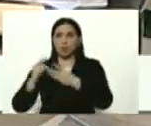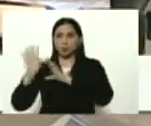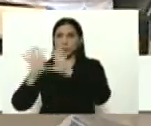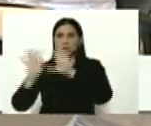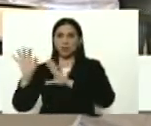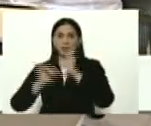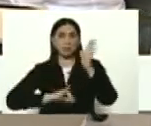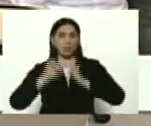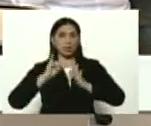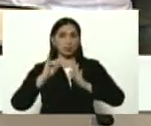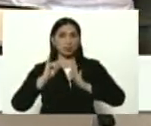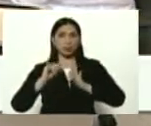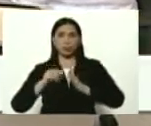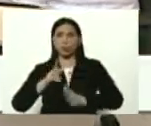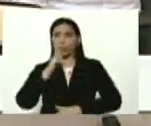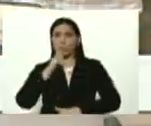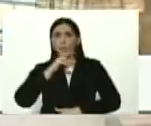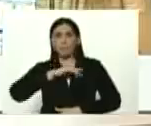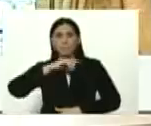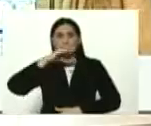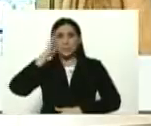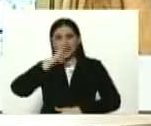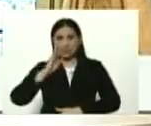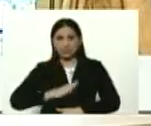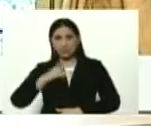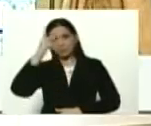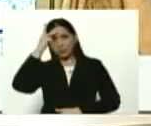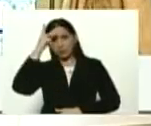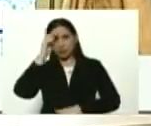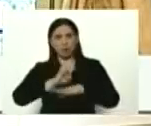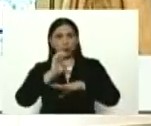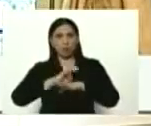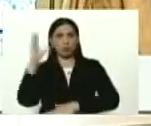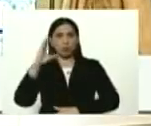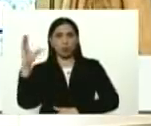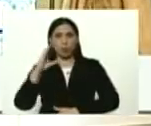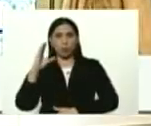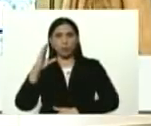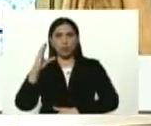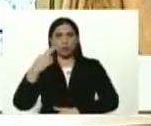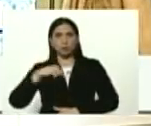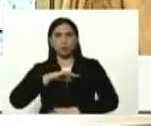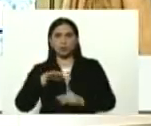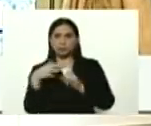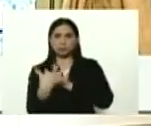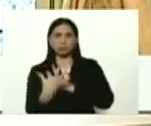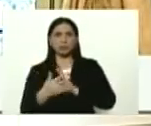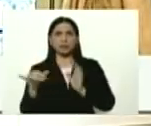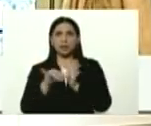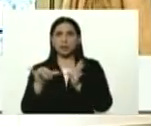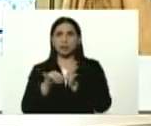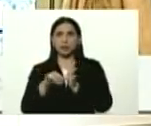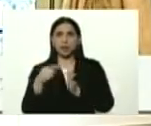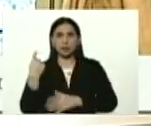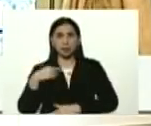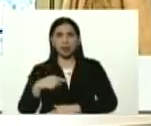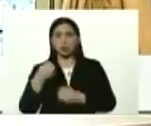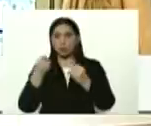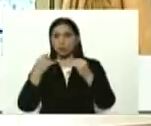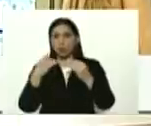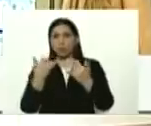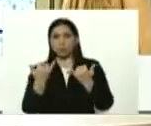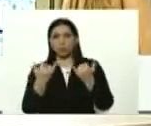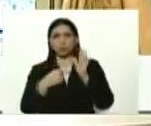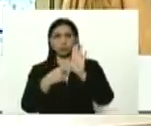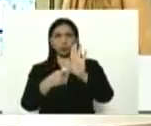aumento exponencial de Brasil, Perú, Ecuador, Colombia, nuestro entorno. Aquí tengo los números, se los voy a